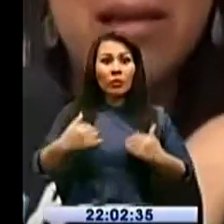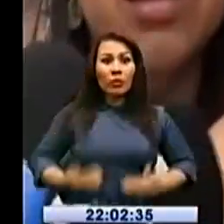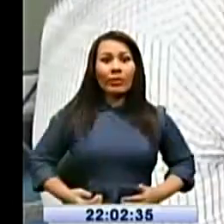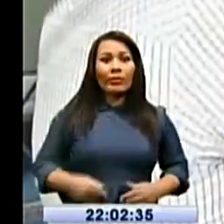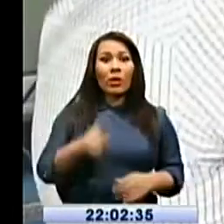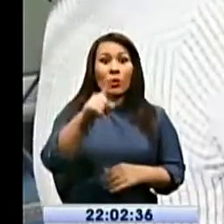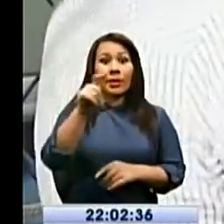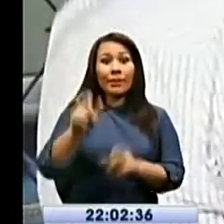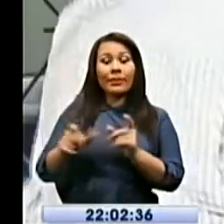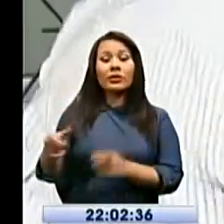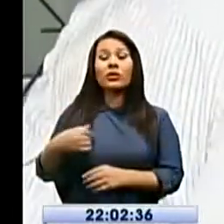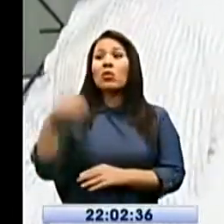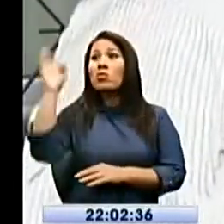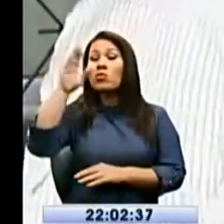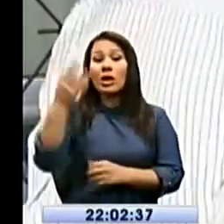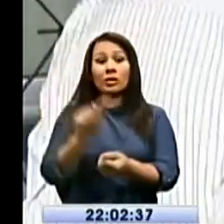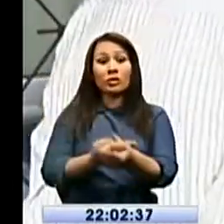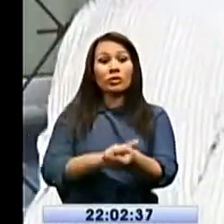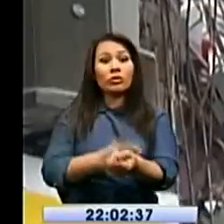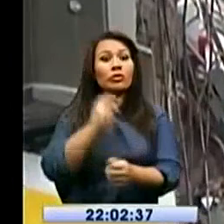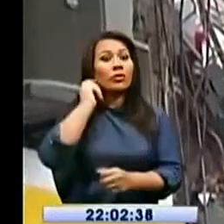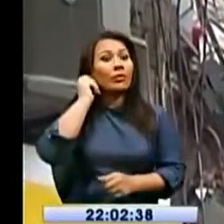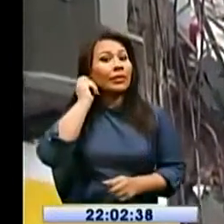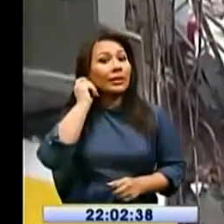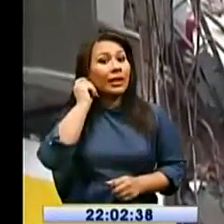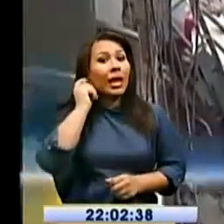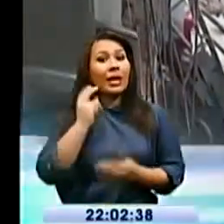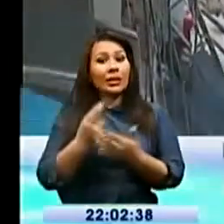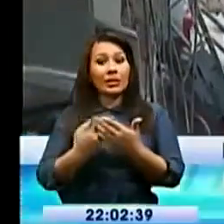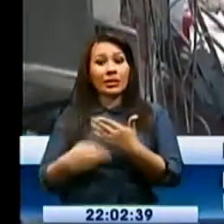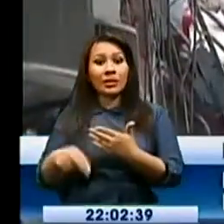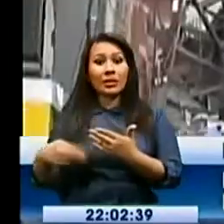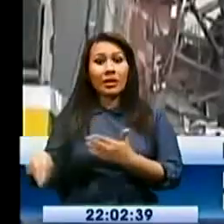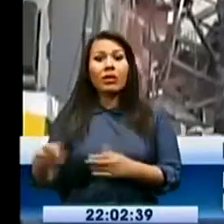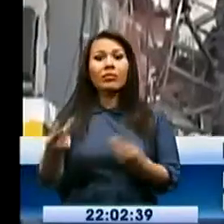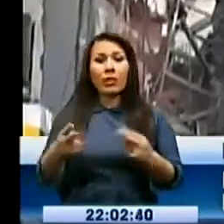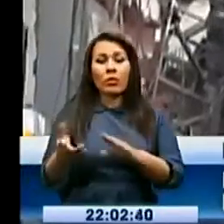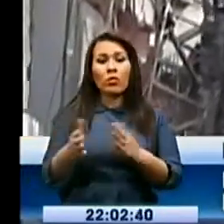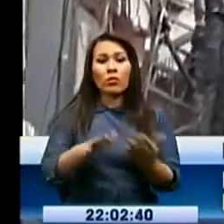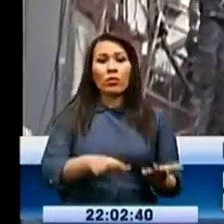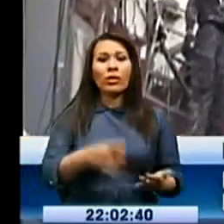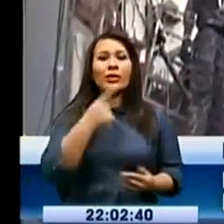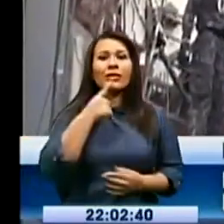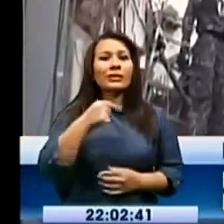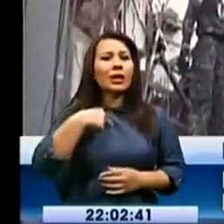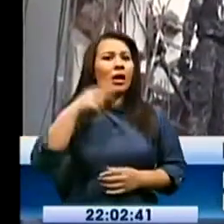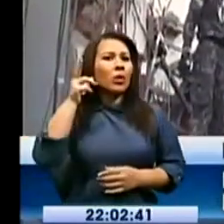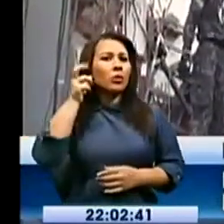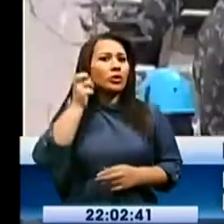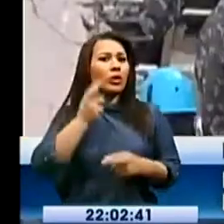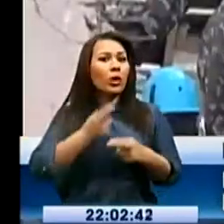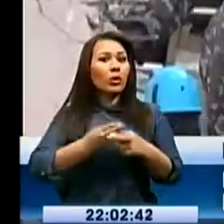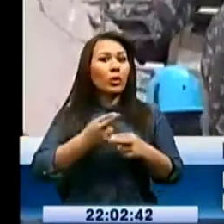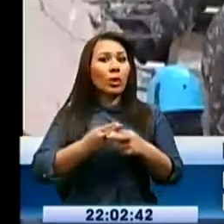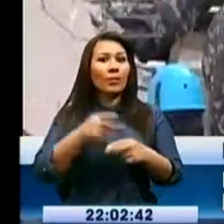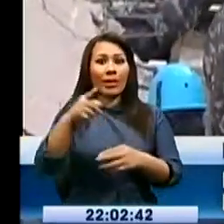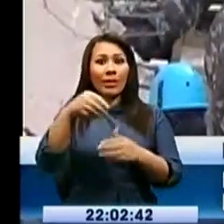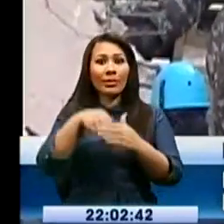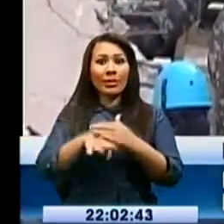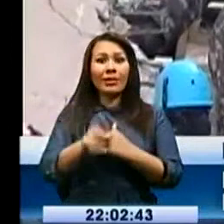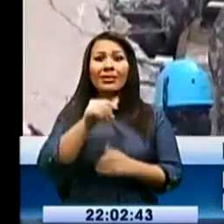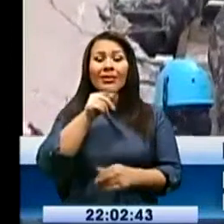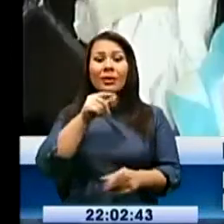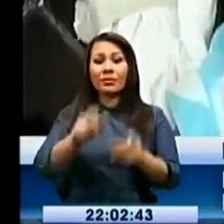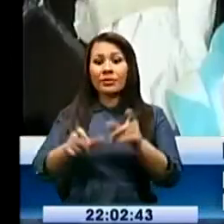de su sobrina política y sus tres hijos que fallecieron en el lugar asegura haber escuchado el nombre de la desaparecida entre las personas